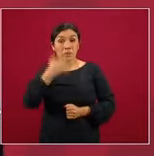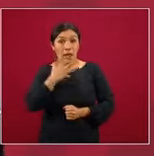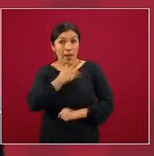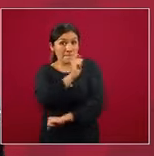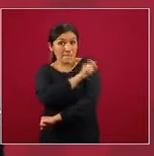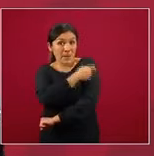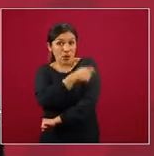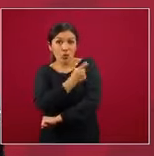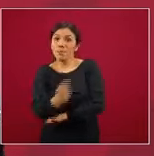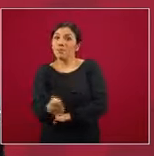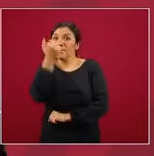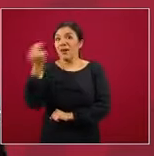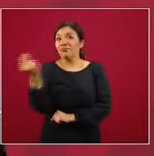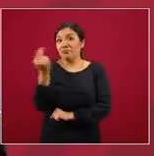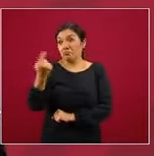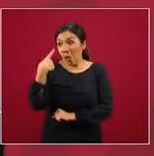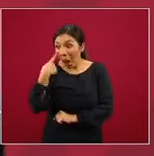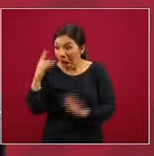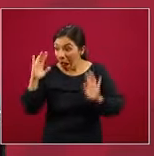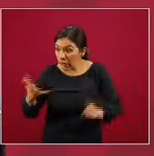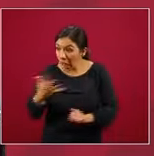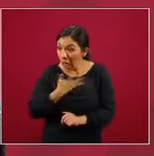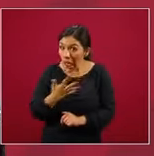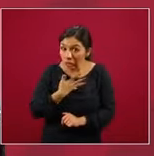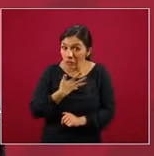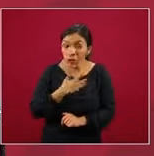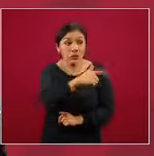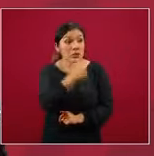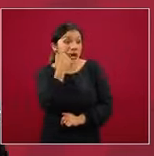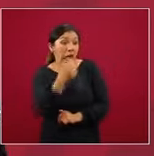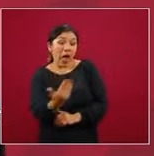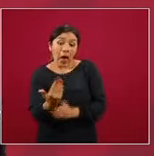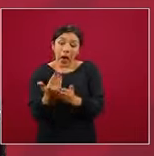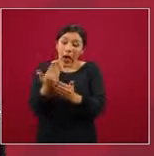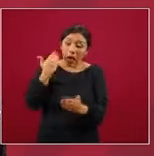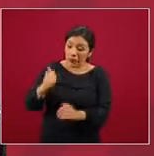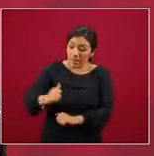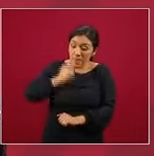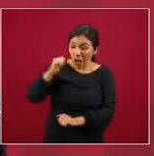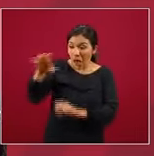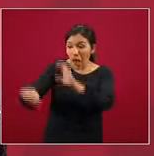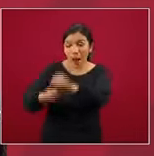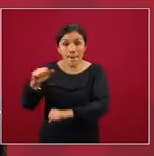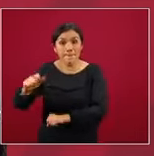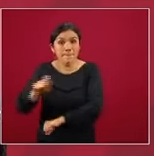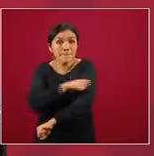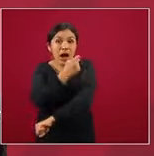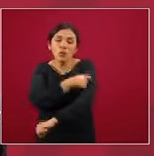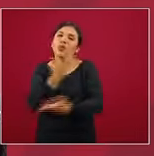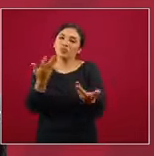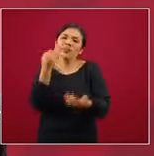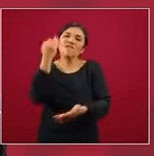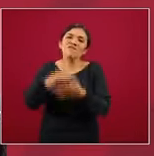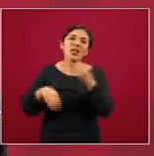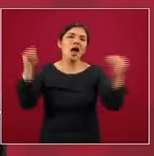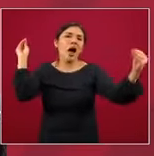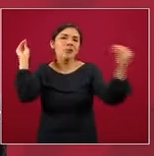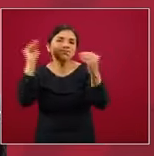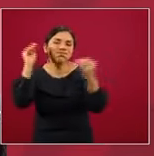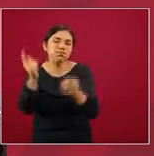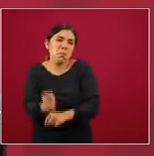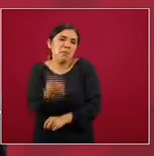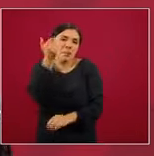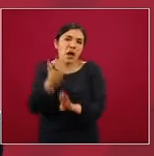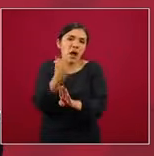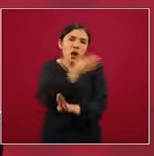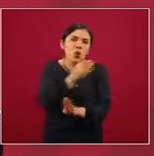es lo primero que se requiere y el acceso preferente, estamos utilizando todos los mecanismos de la diplomacia necesarios